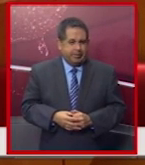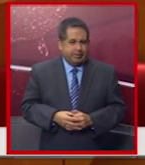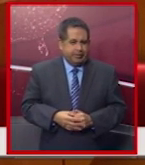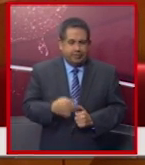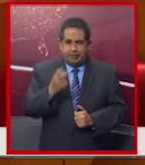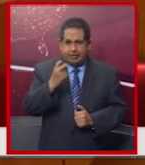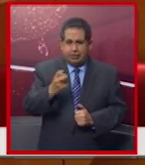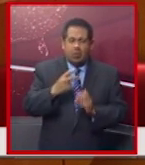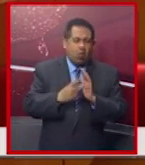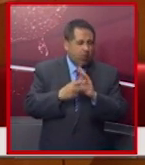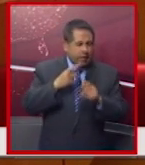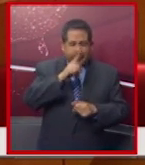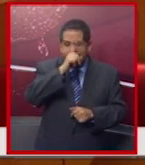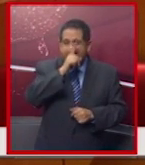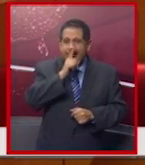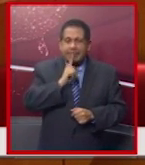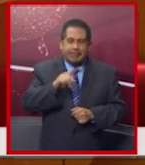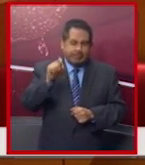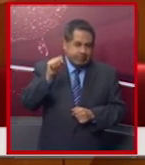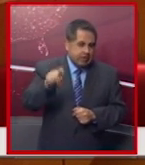Y es otra mentira más.